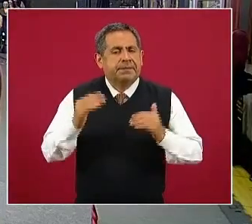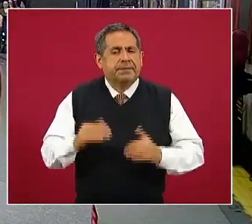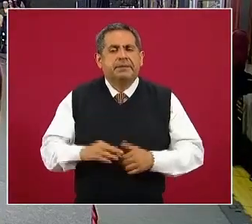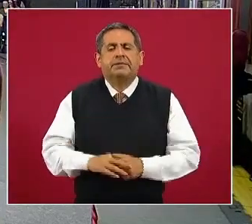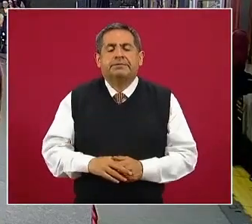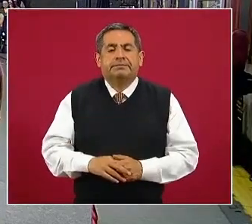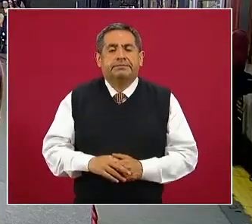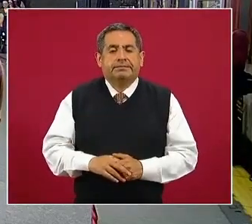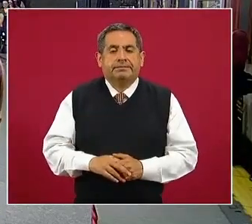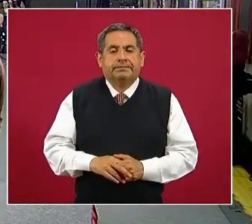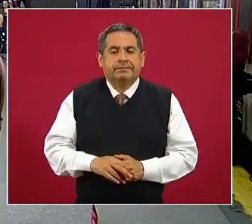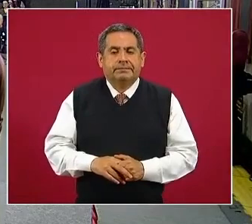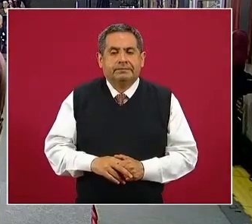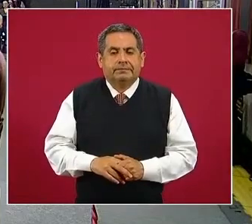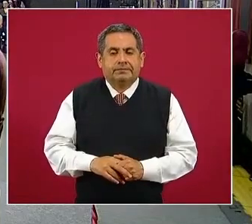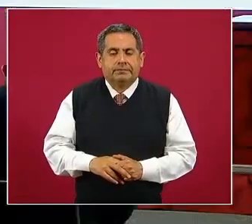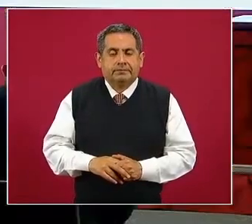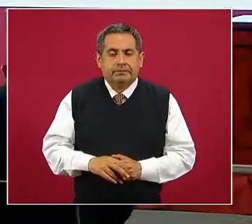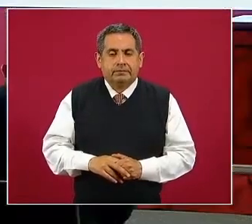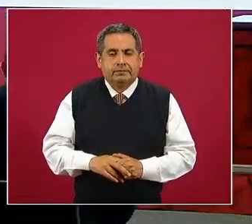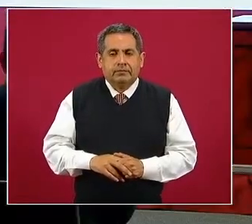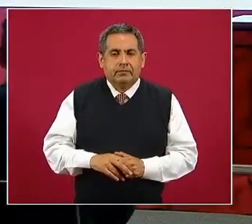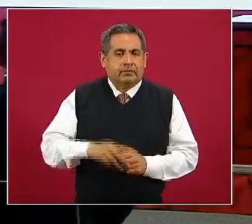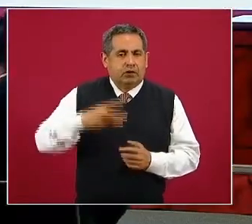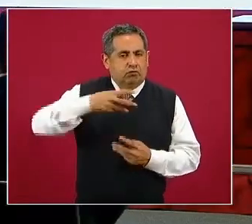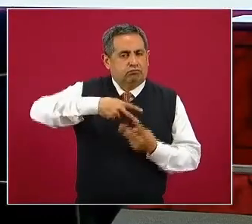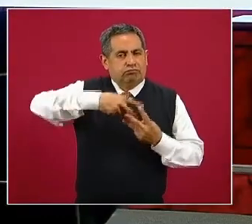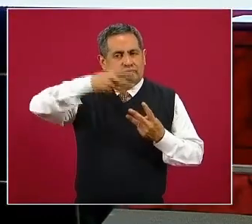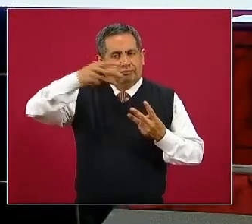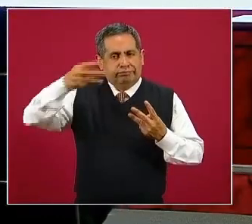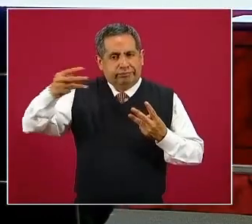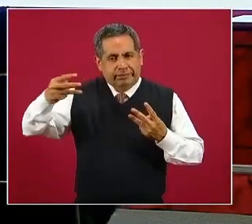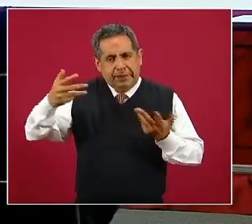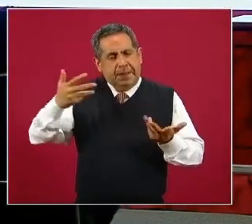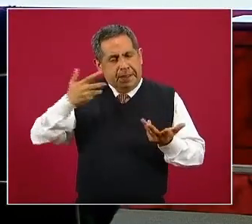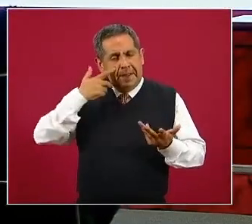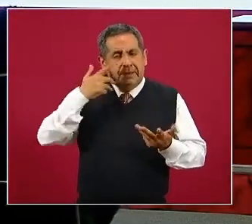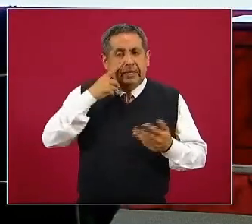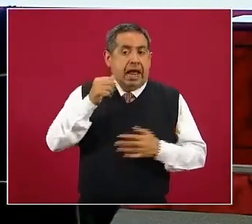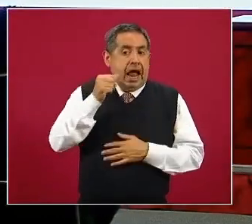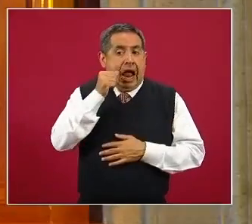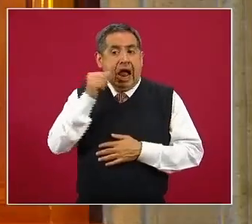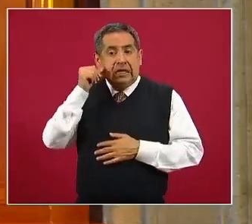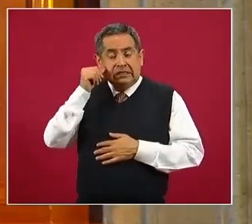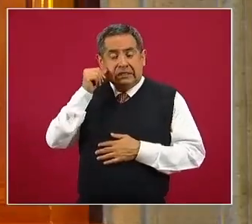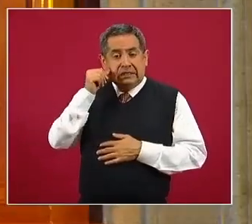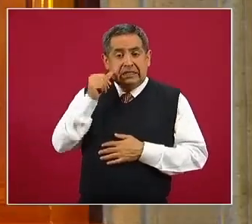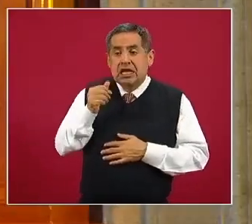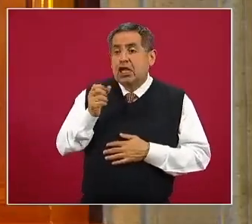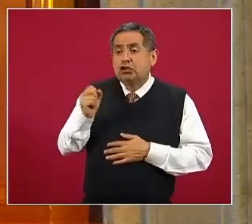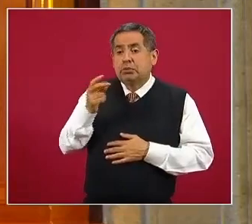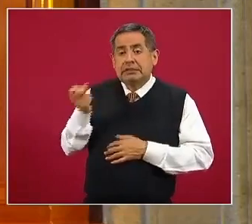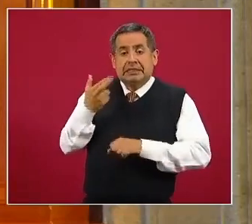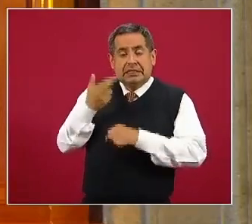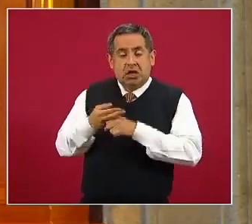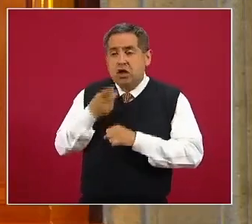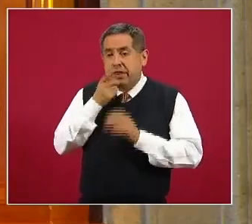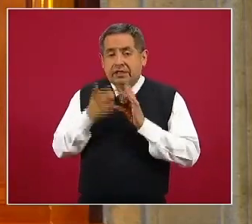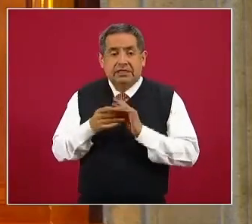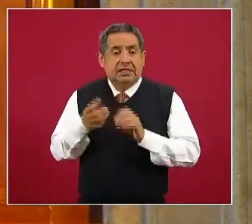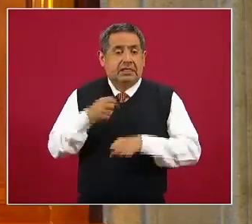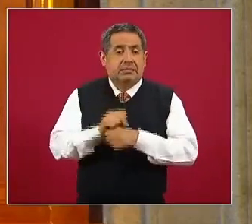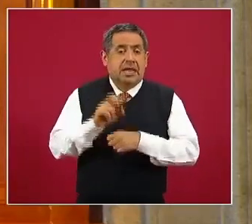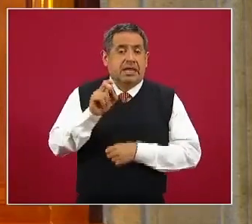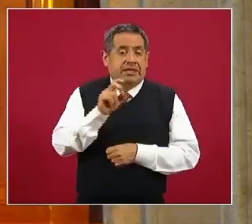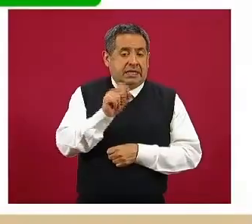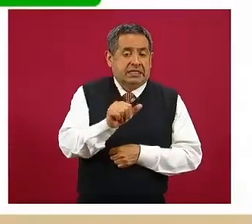diapositiva. Nuestras curvas estimadas, ya el día de ayer el subsecretario presentaba cómo de la semana